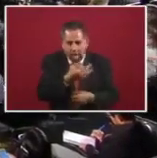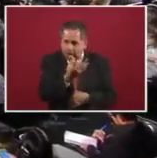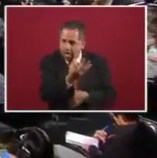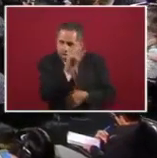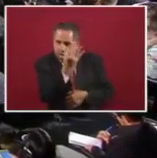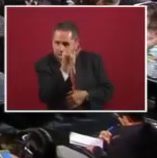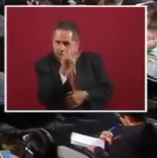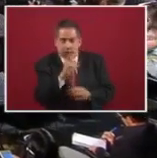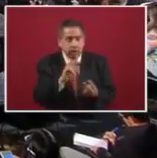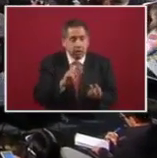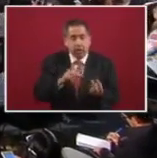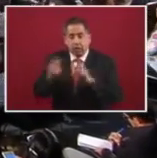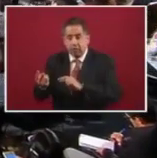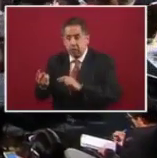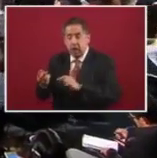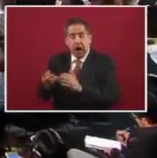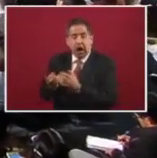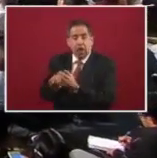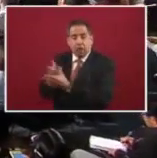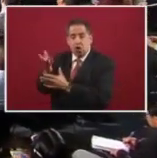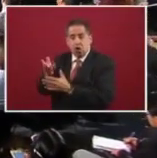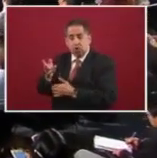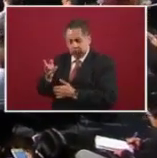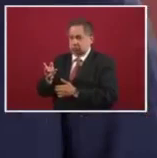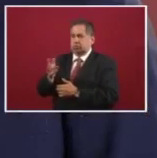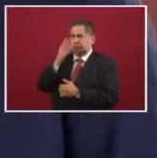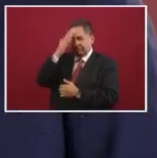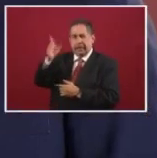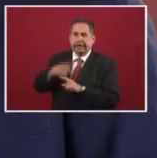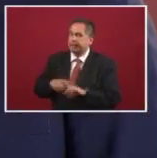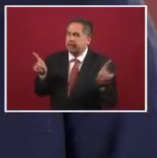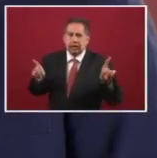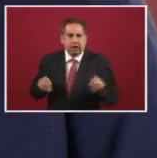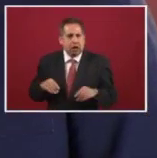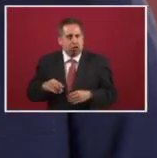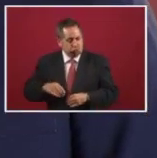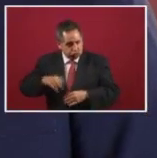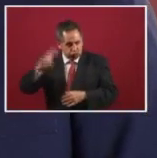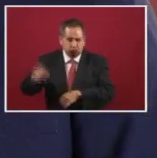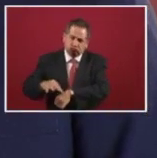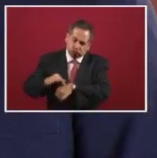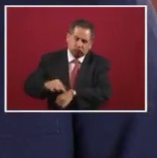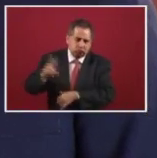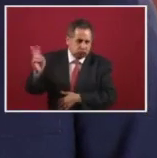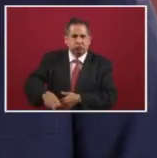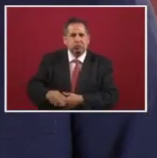¿sí? La de los jóvenes, ¿sí?, que